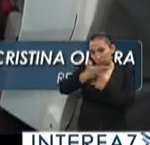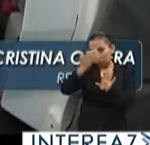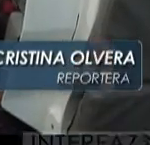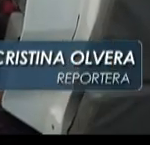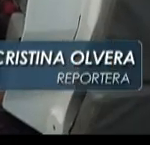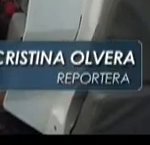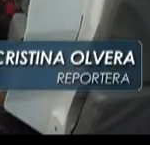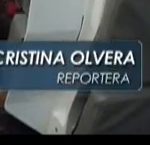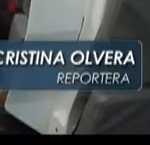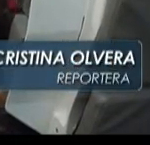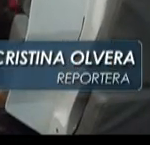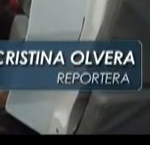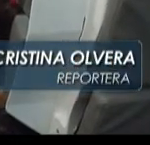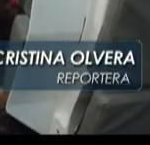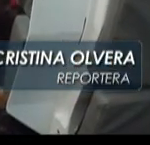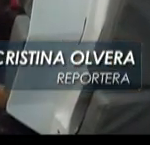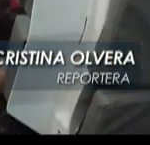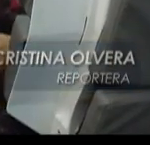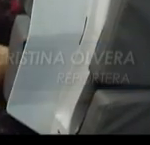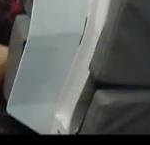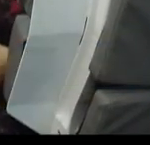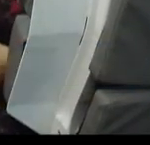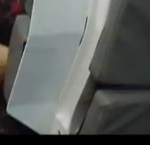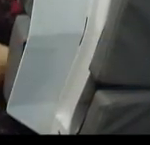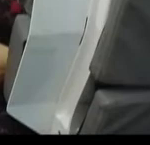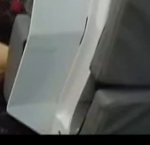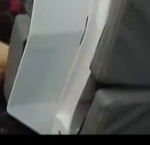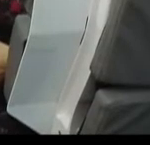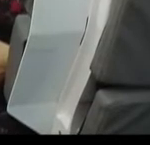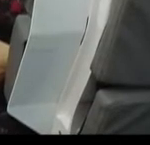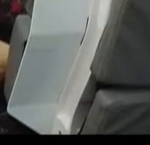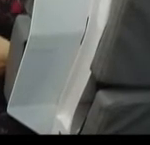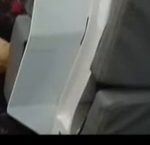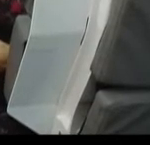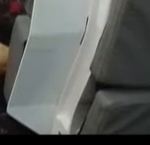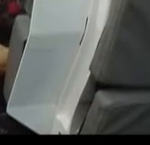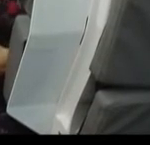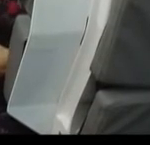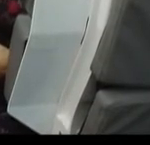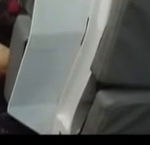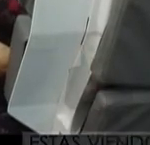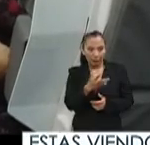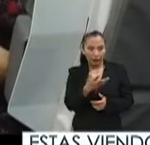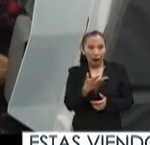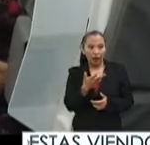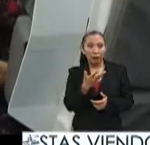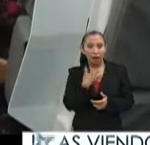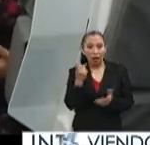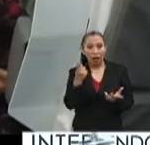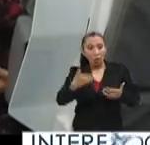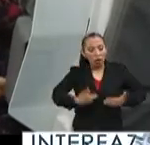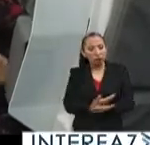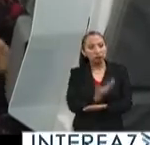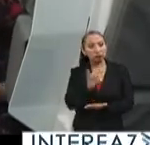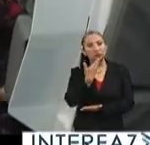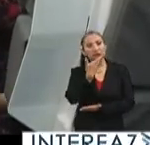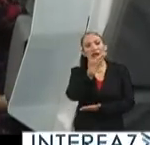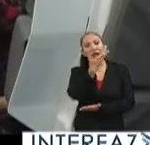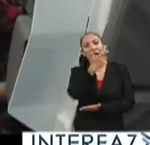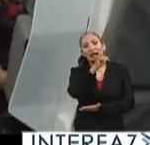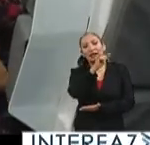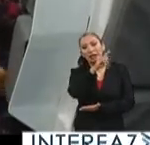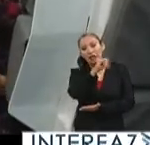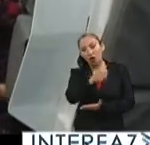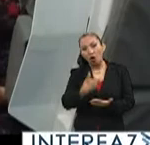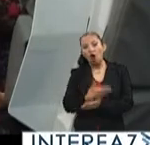destacados dentro de sus diferentes especialidades y que además tienen un origen hispano, un origen